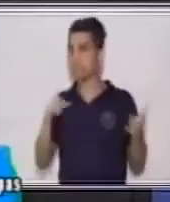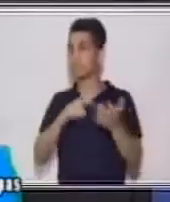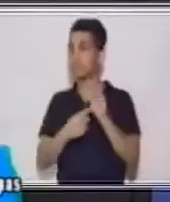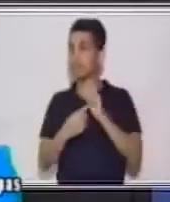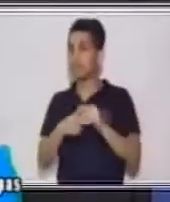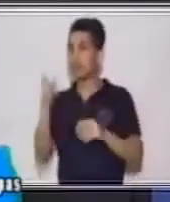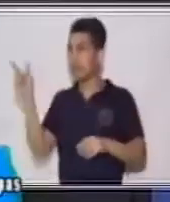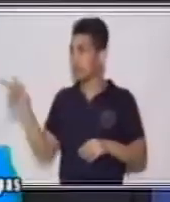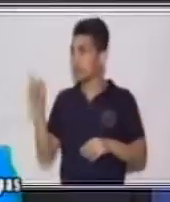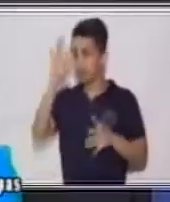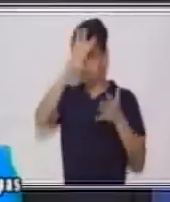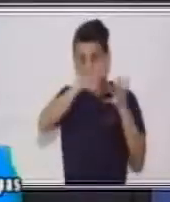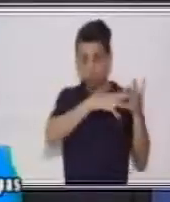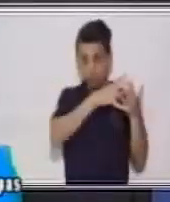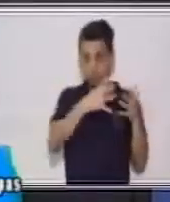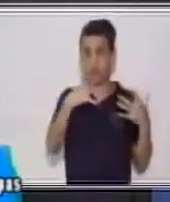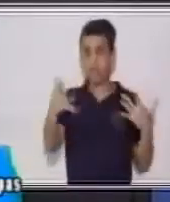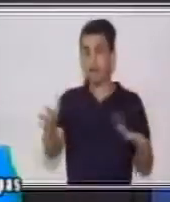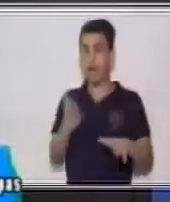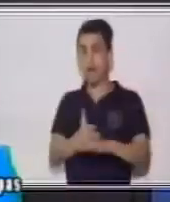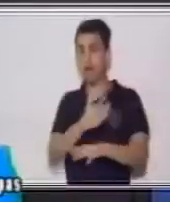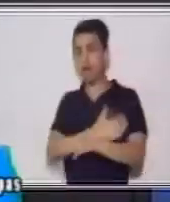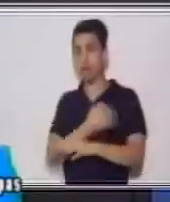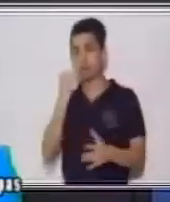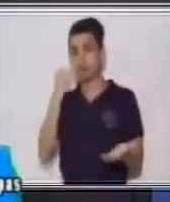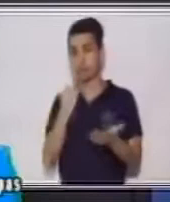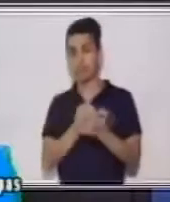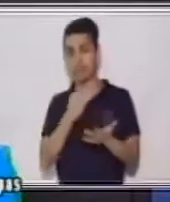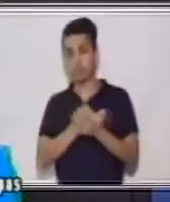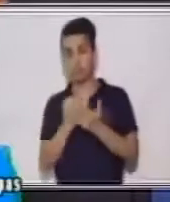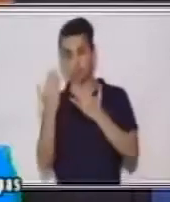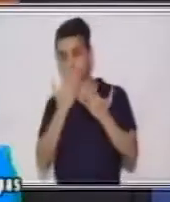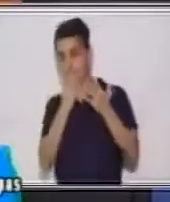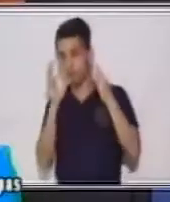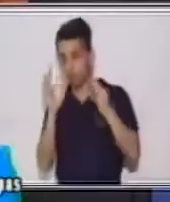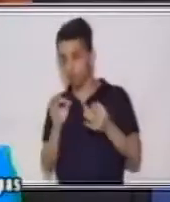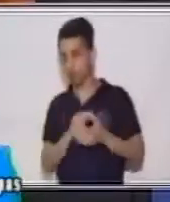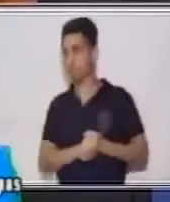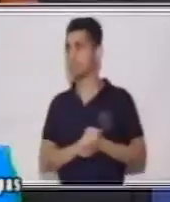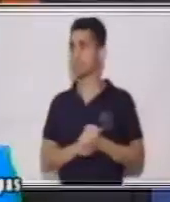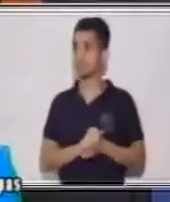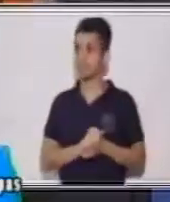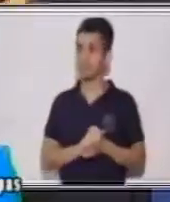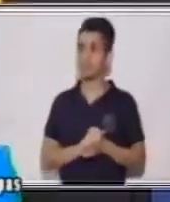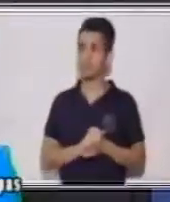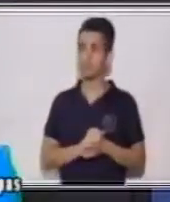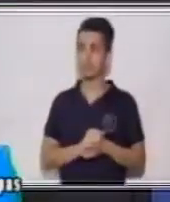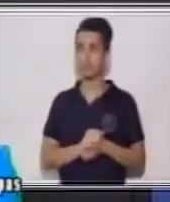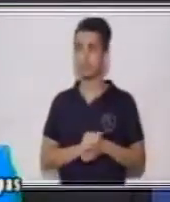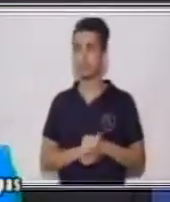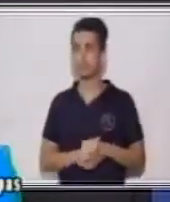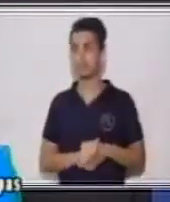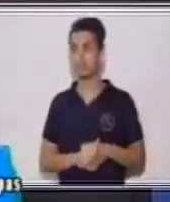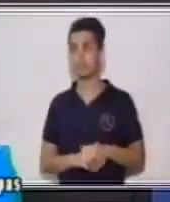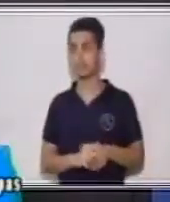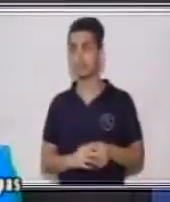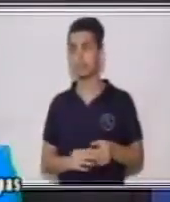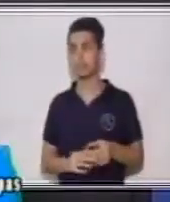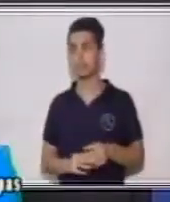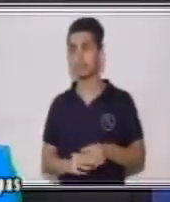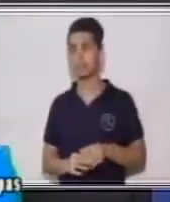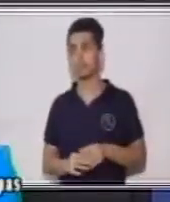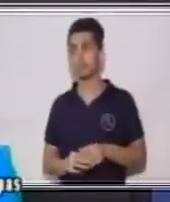investigado sobre ese tema. Bien, entonces vámonos ahora a esta área donde